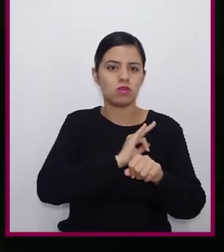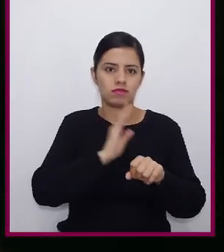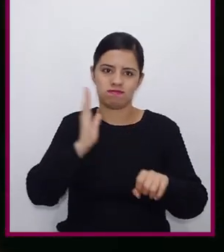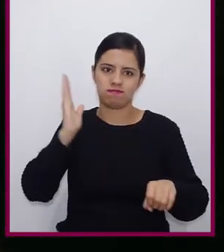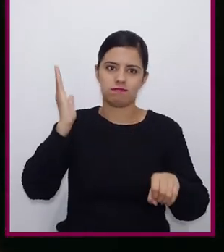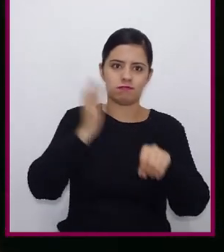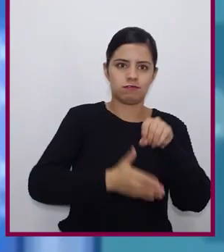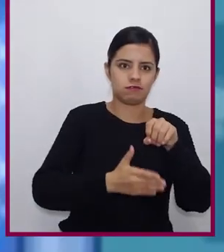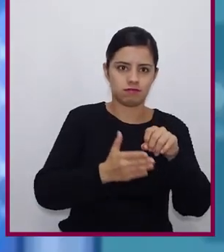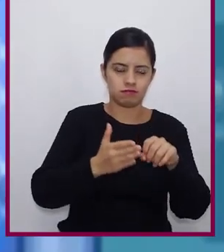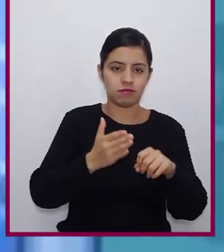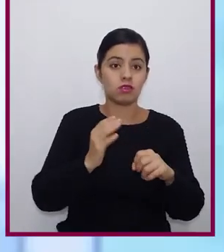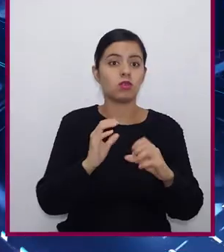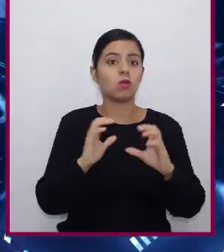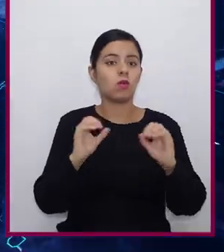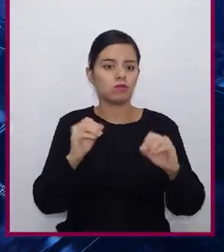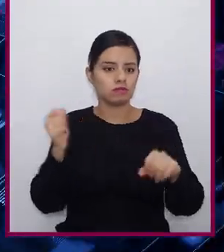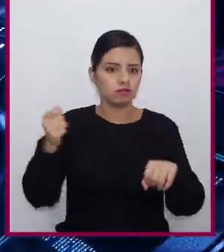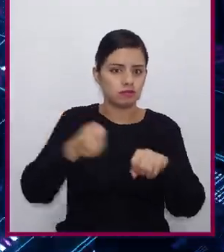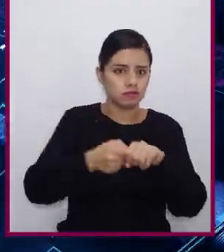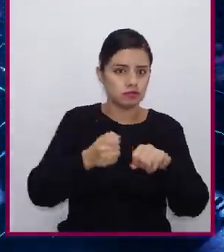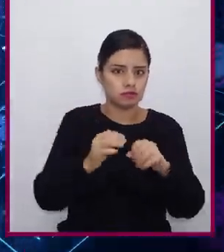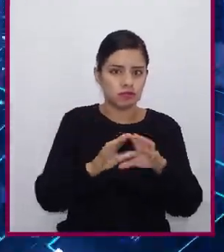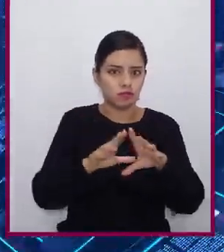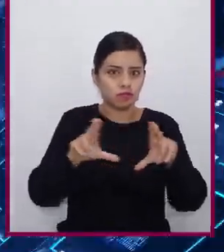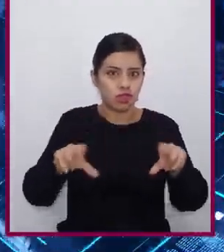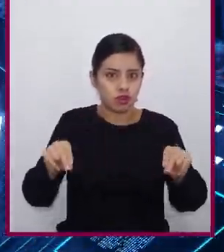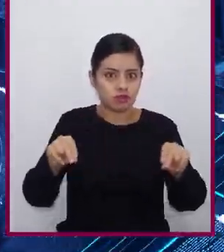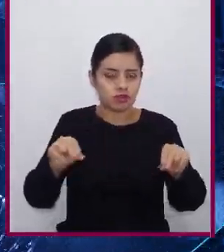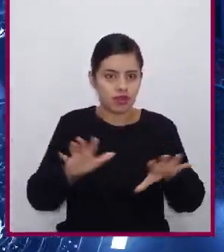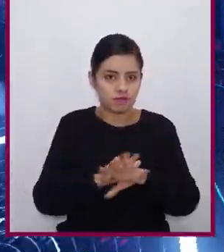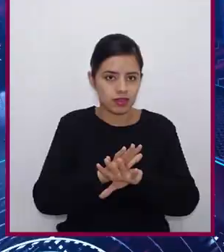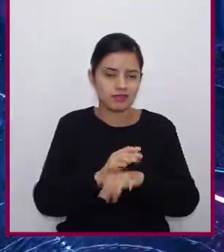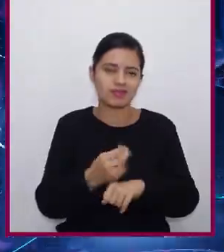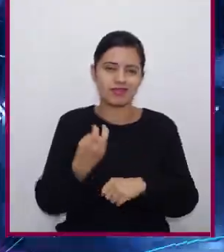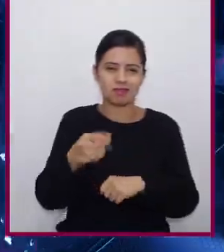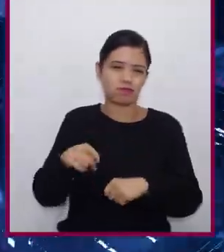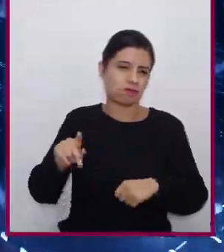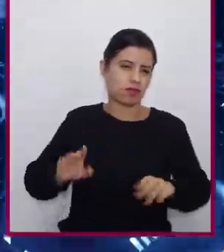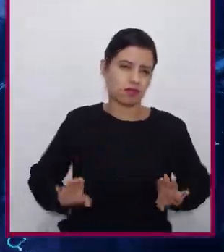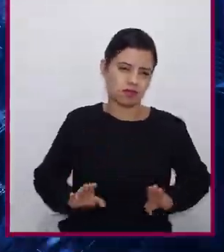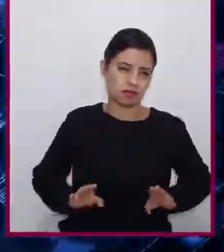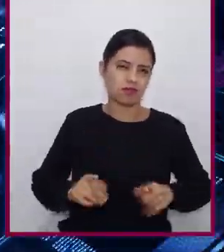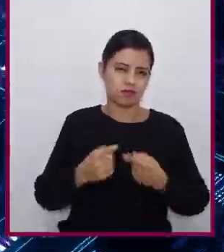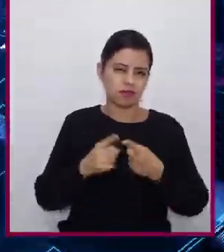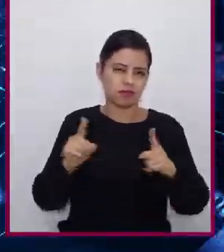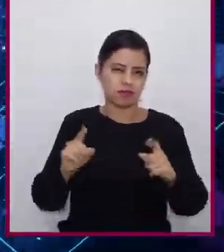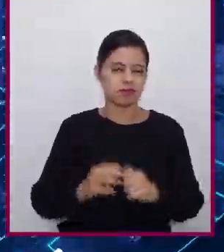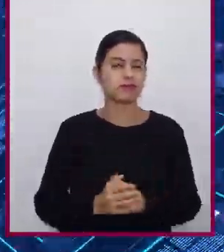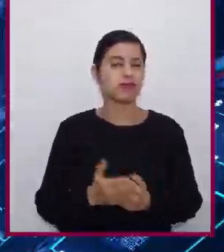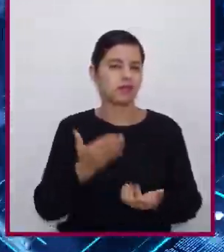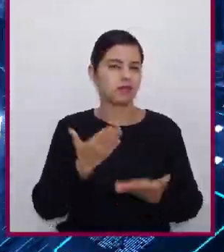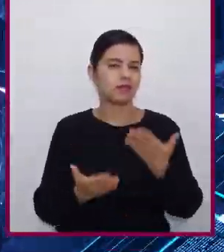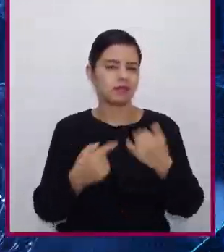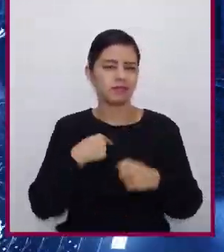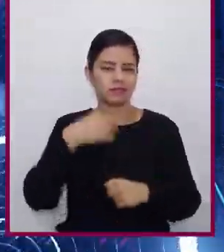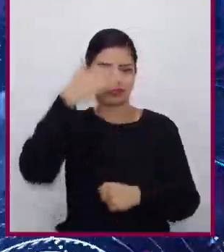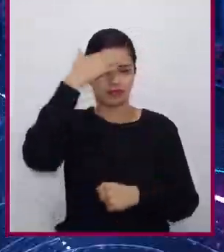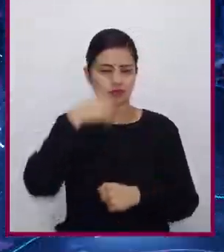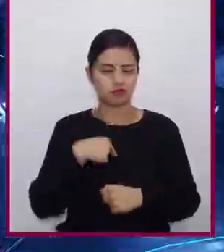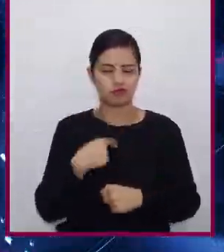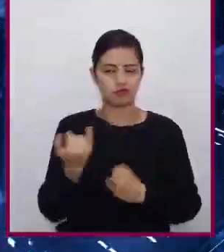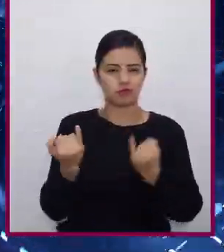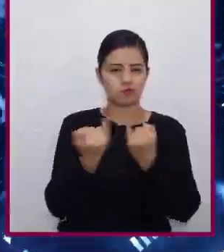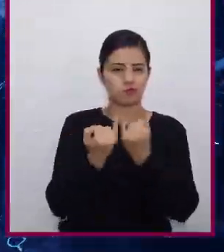congelar. Esos serían otros métodos. Bueno, Gaby, pues ahora ya sabemos que mis atributos son iguales a los tuyos, pues yo soy también